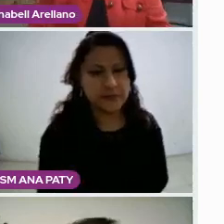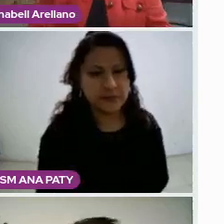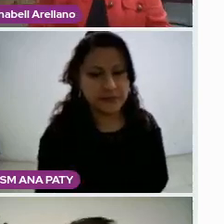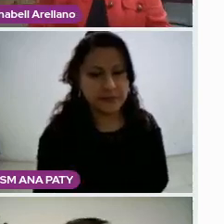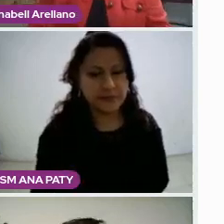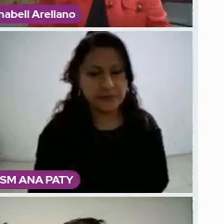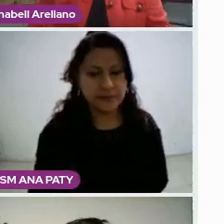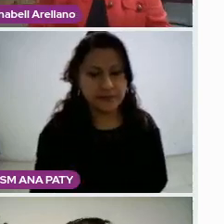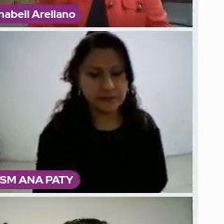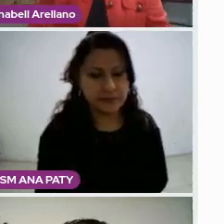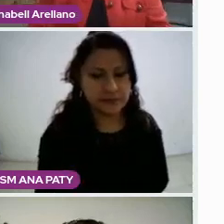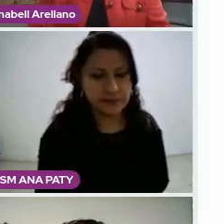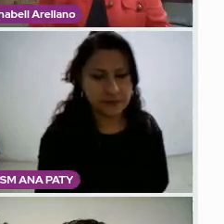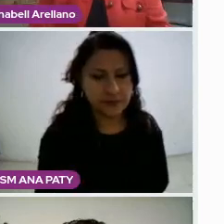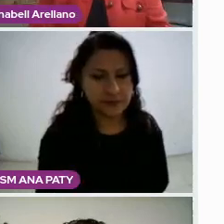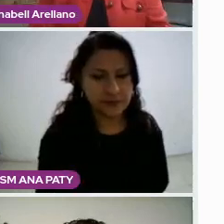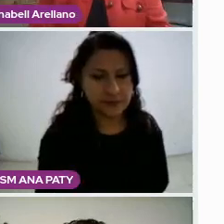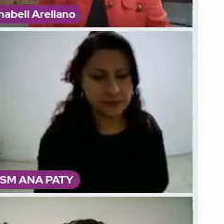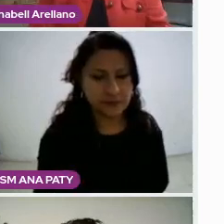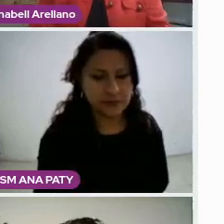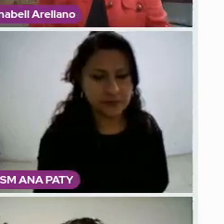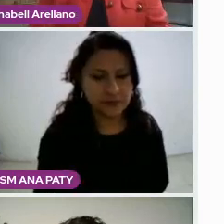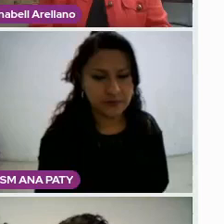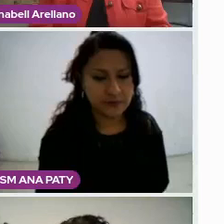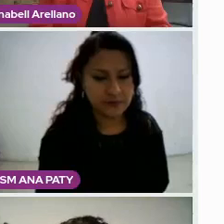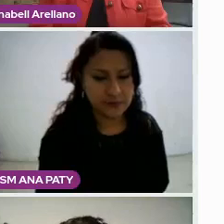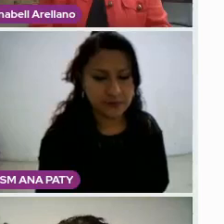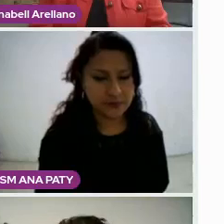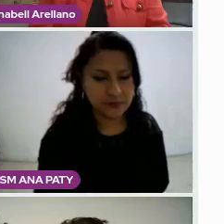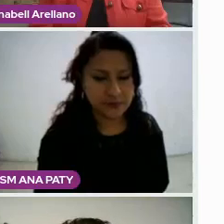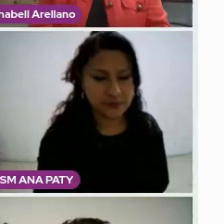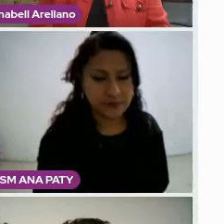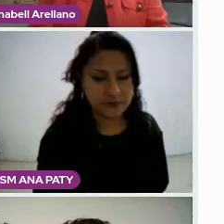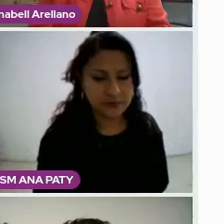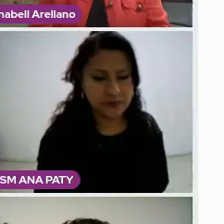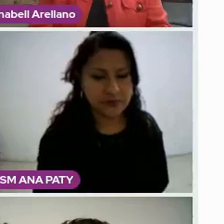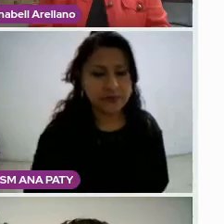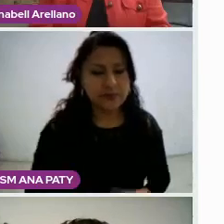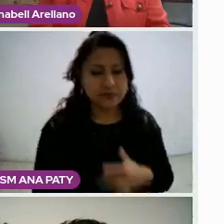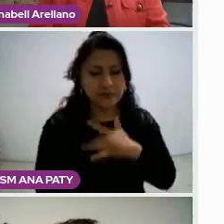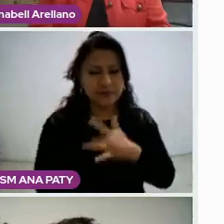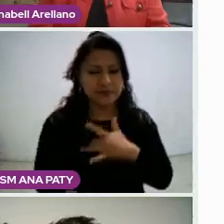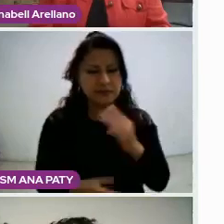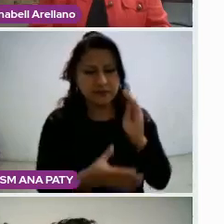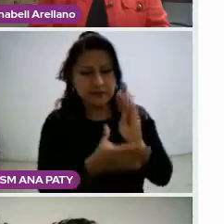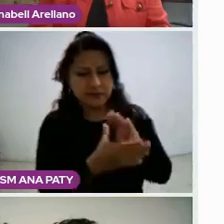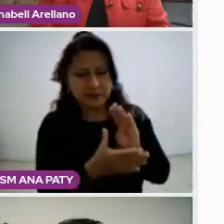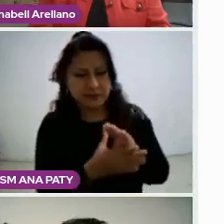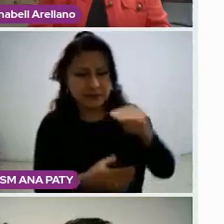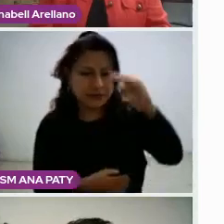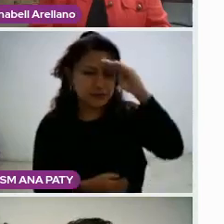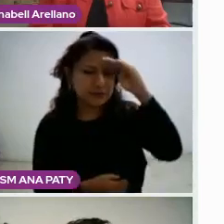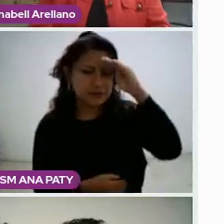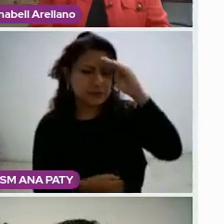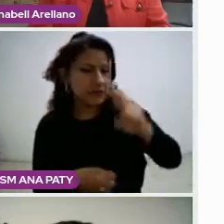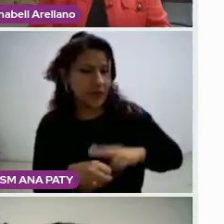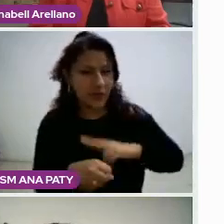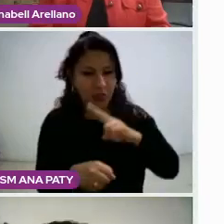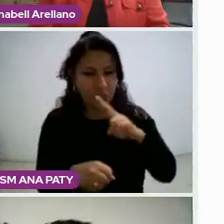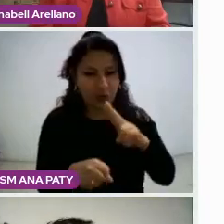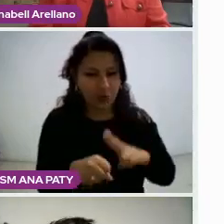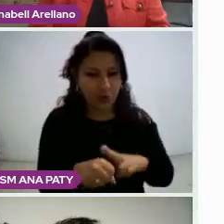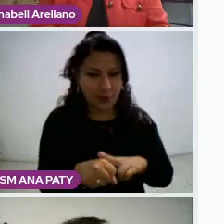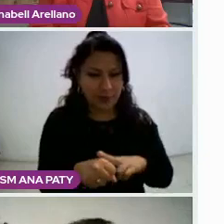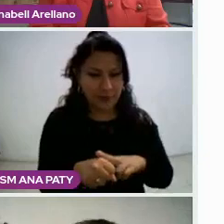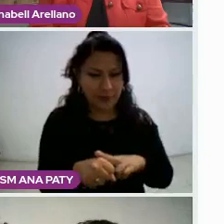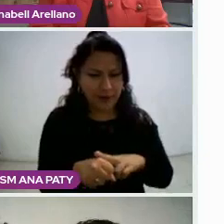podrían pasar un tanto desapercibidos porque se llegan a normalizar bastante. Y uno de estos síntomas, que hasta se puede